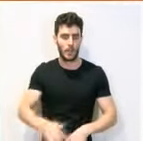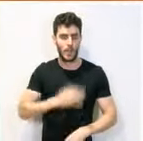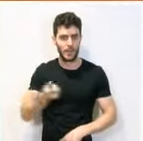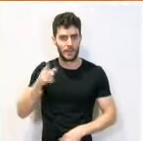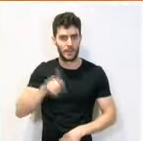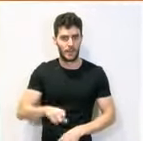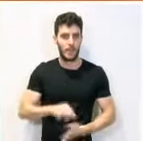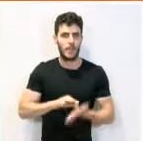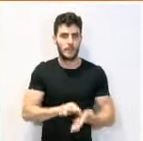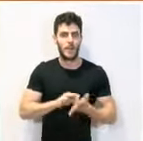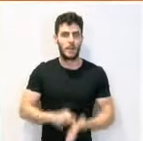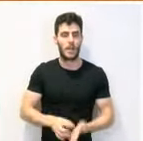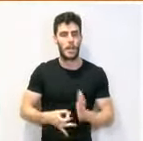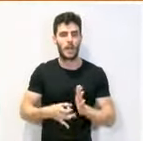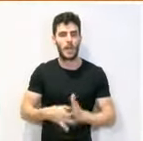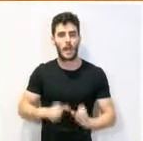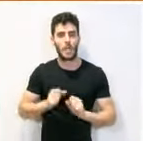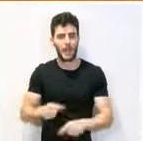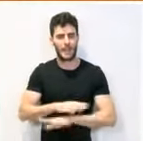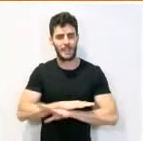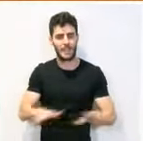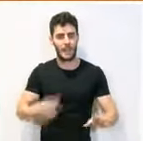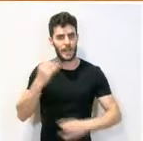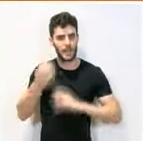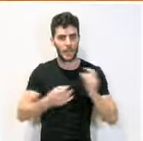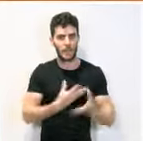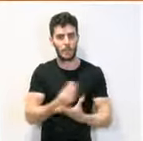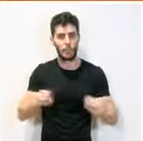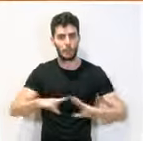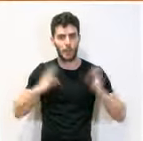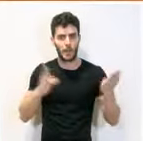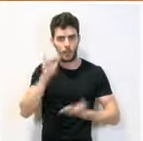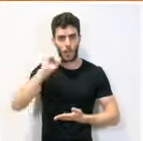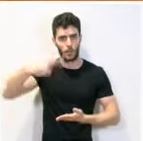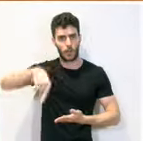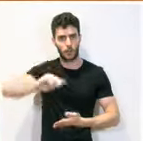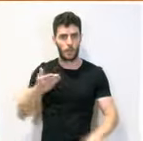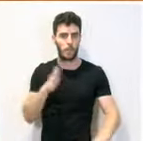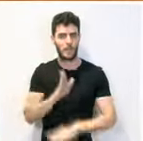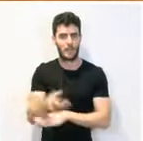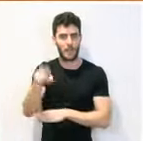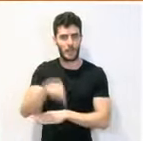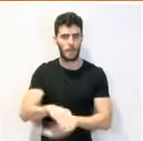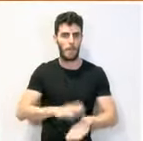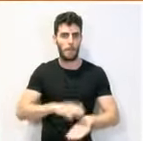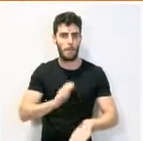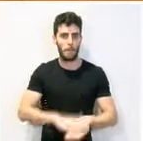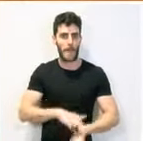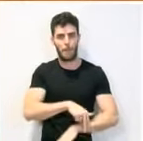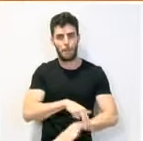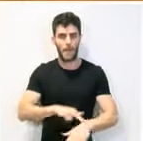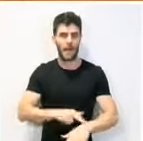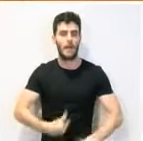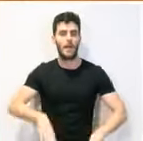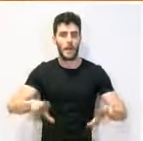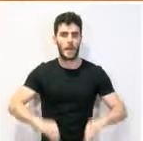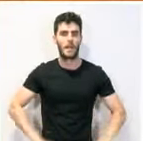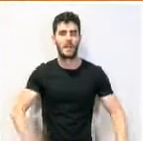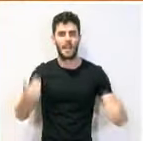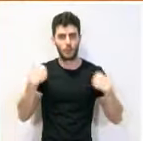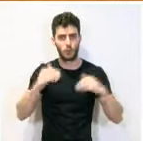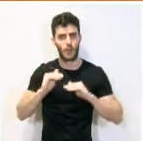presta ningún servicio de calidad. Son muchas las iniciativas que en este Parlamento hemos planteado también para que la banca asuma